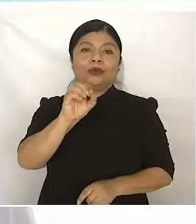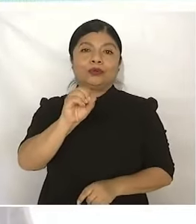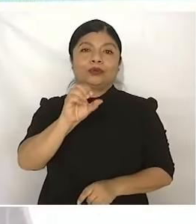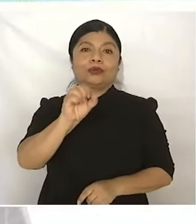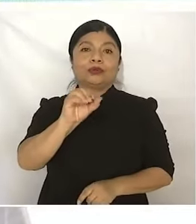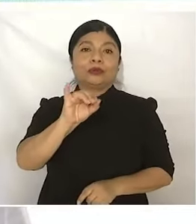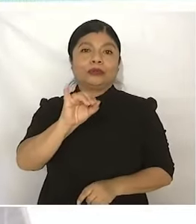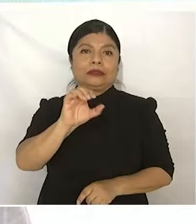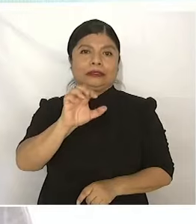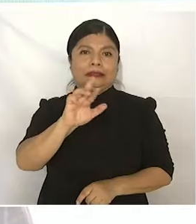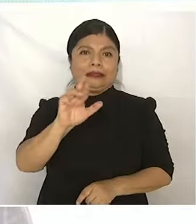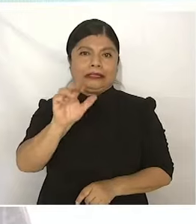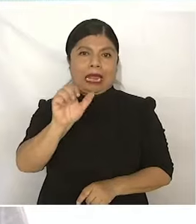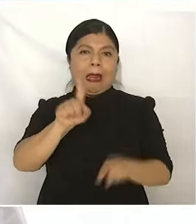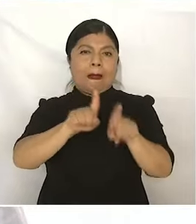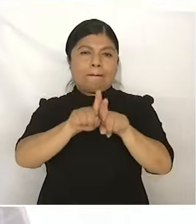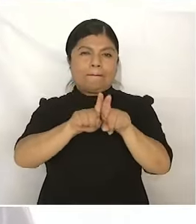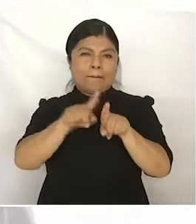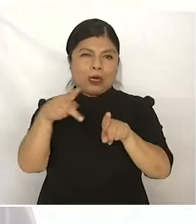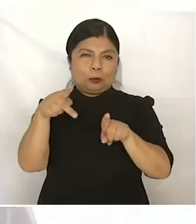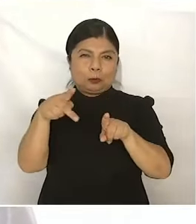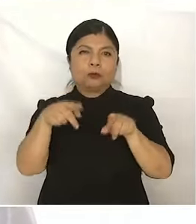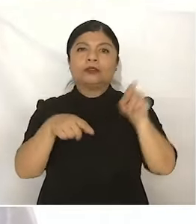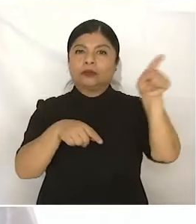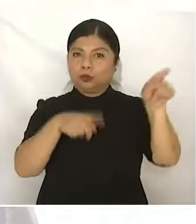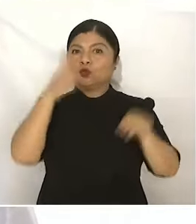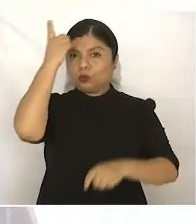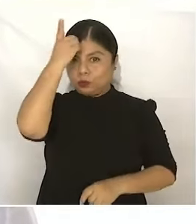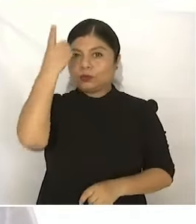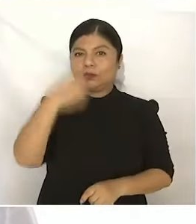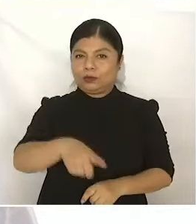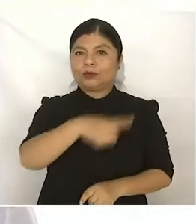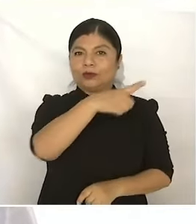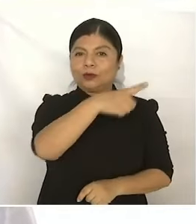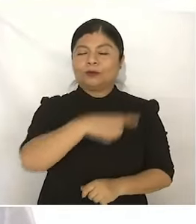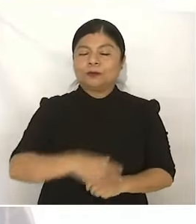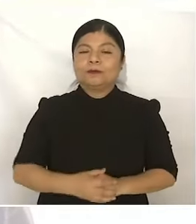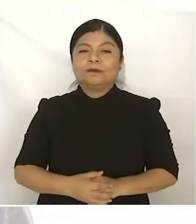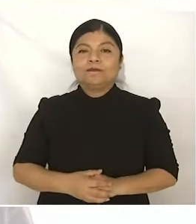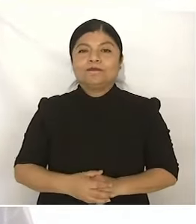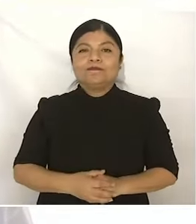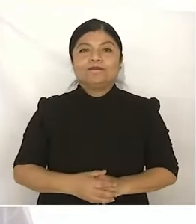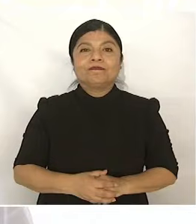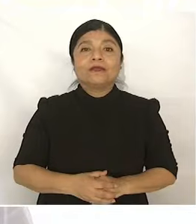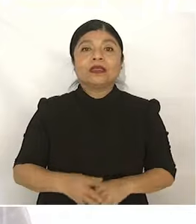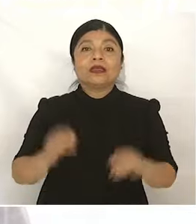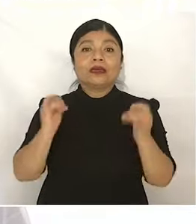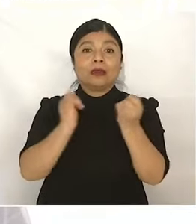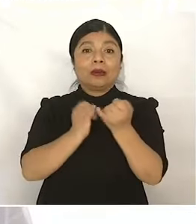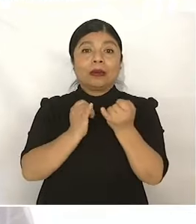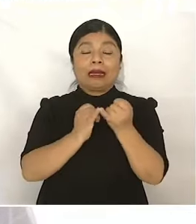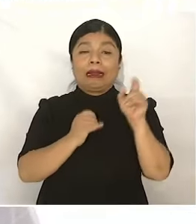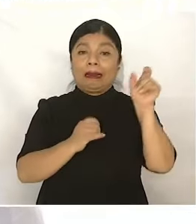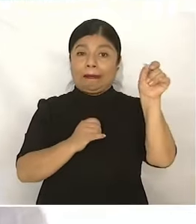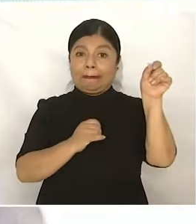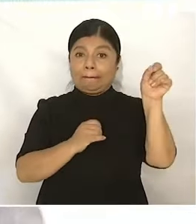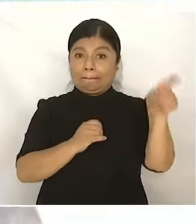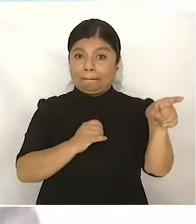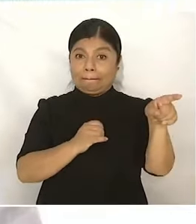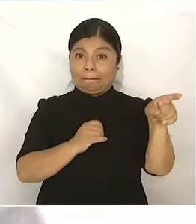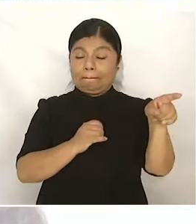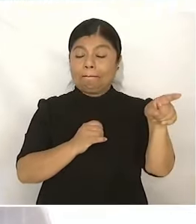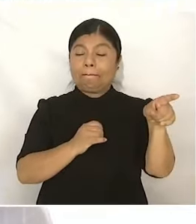isla, y un hijo de Bernardo Reyes también era el dueño de